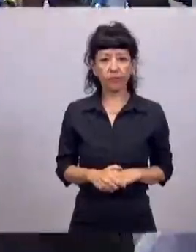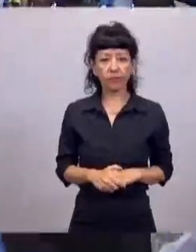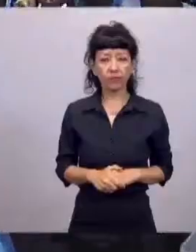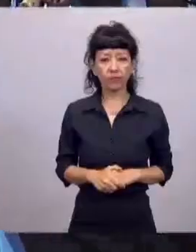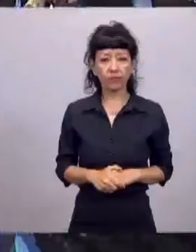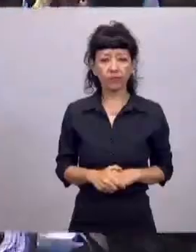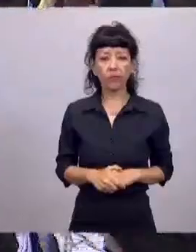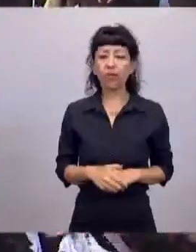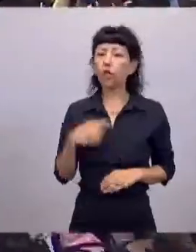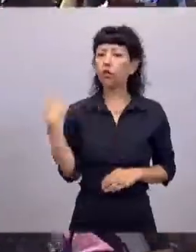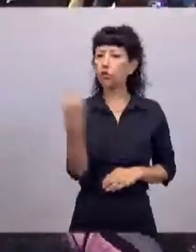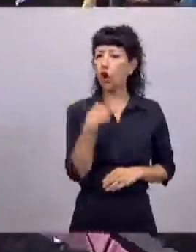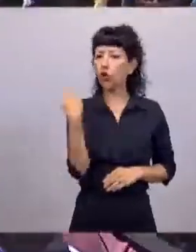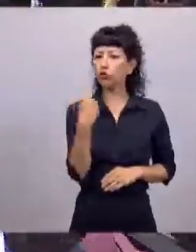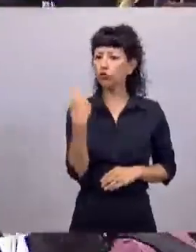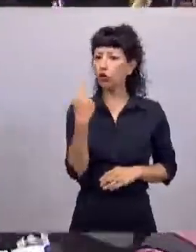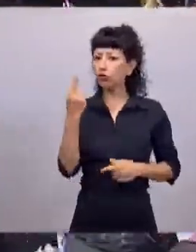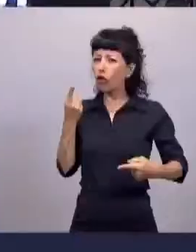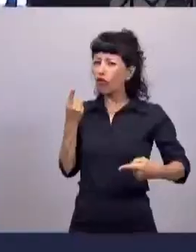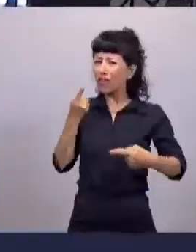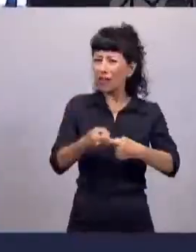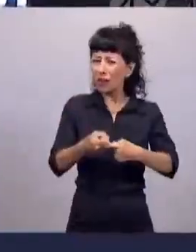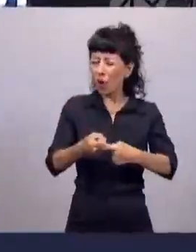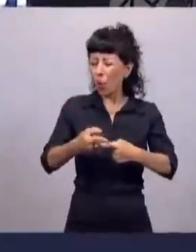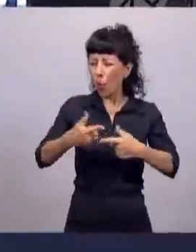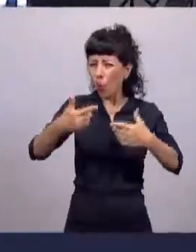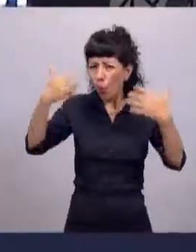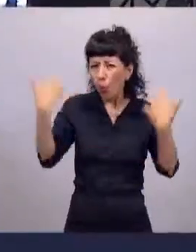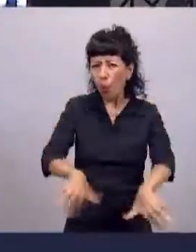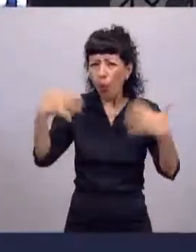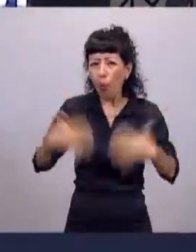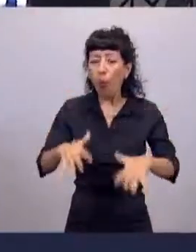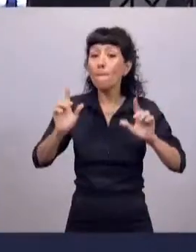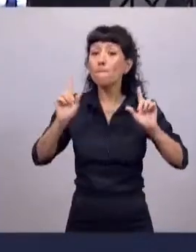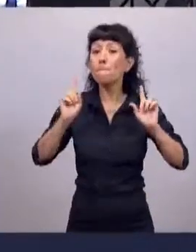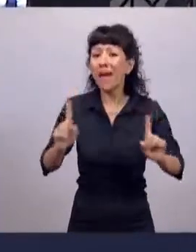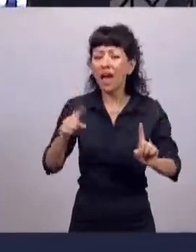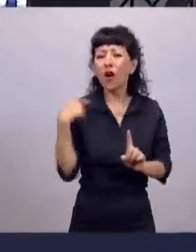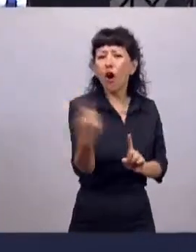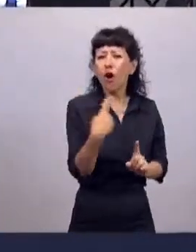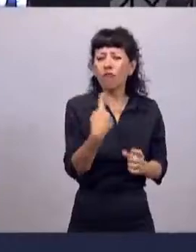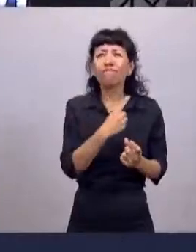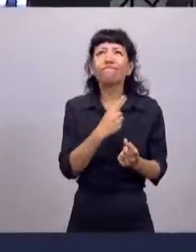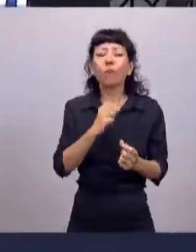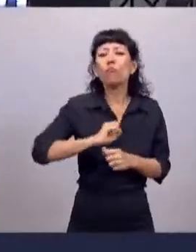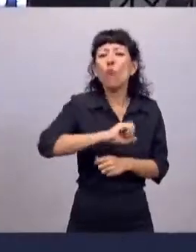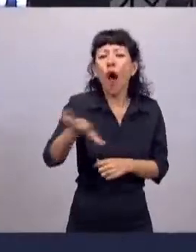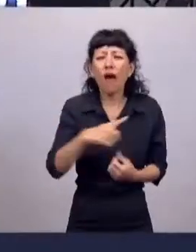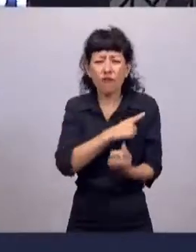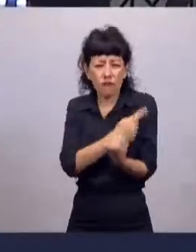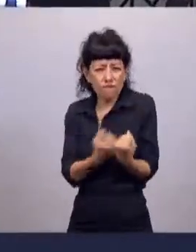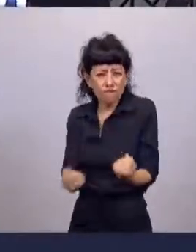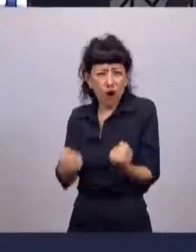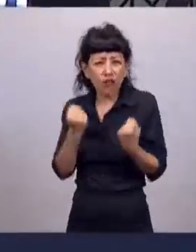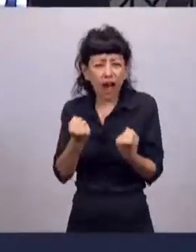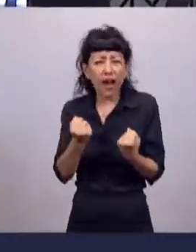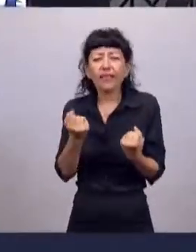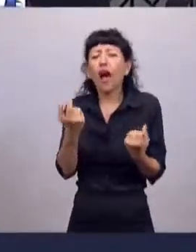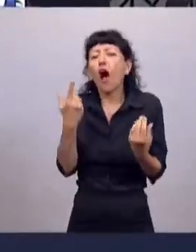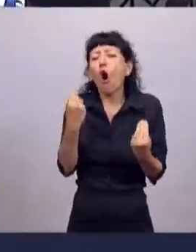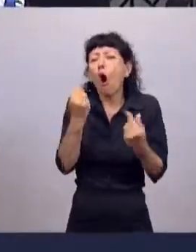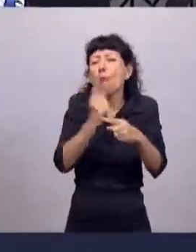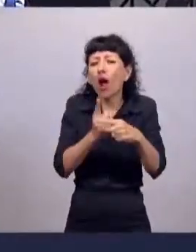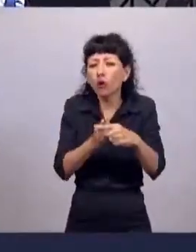El desafío que tenemos por delante es titánico, pero la verdadera fortaleza de un pueblo se mide en cómo enfrenta